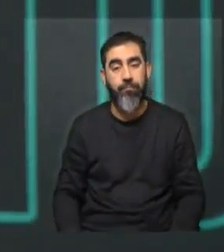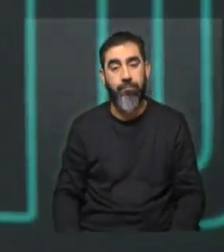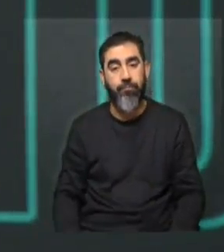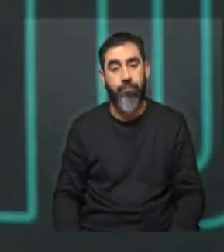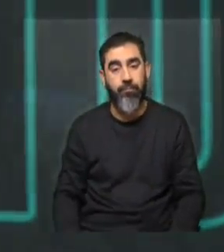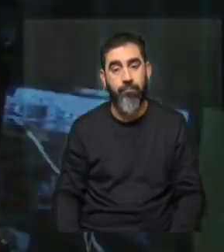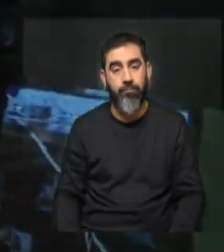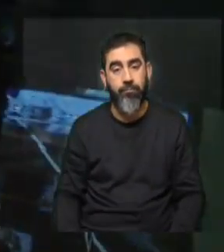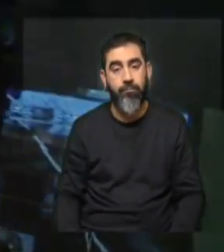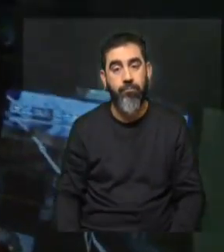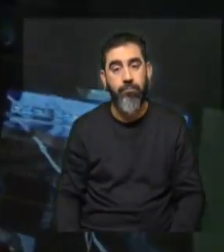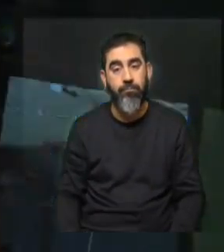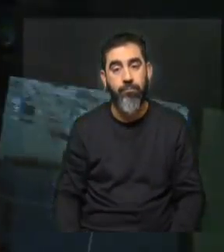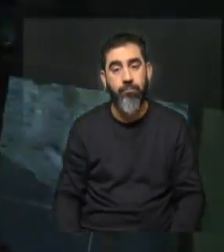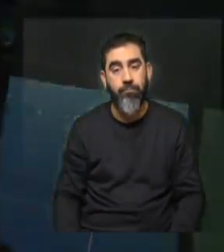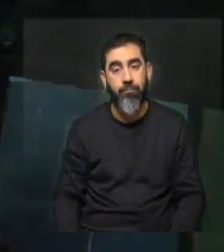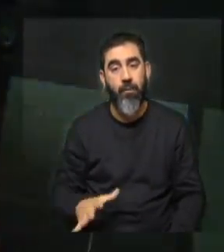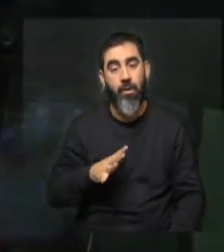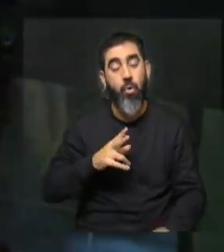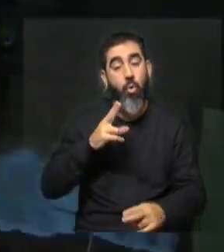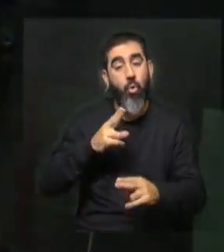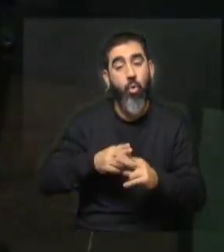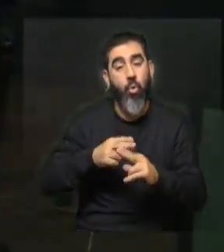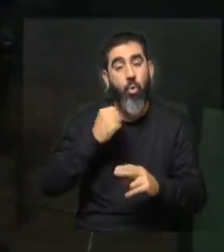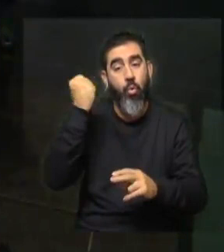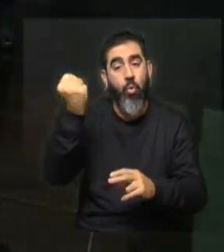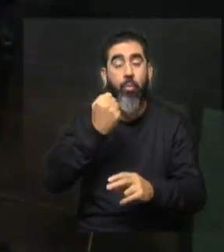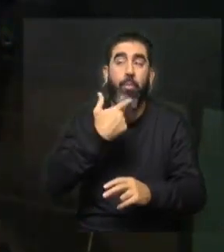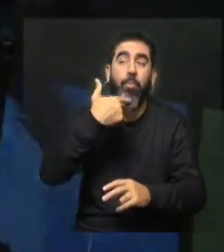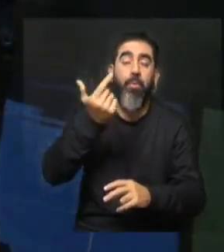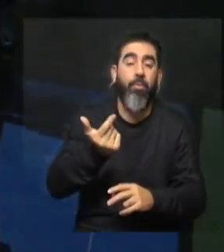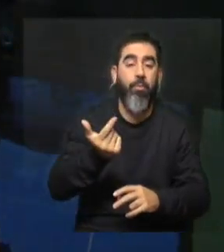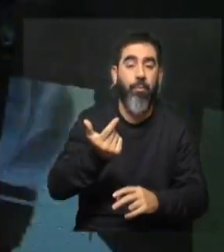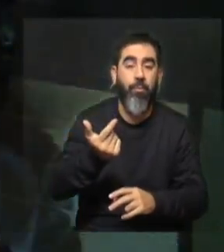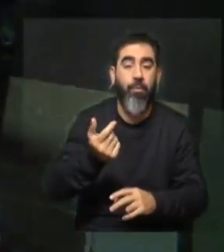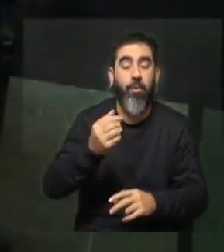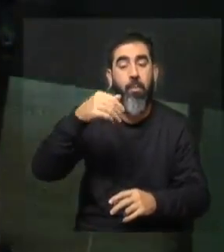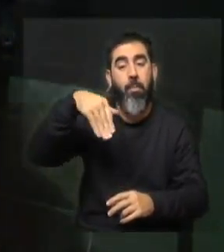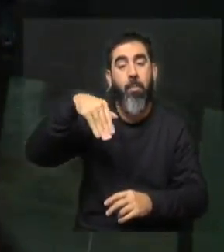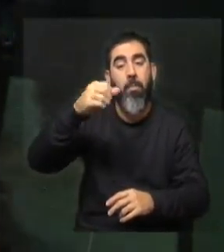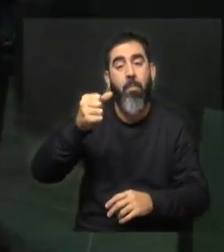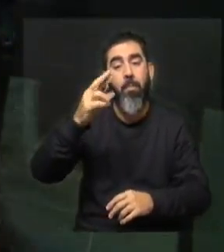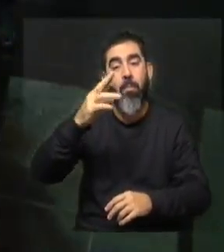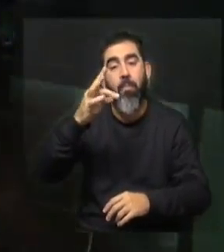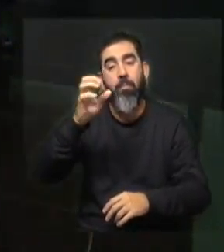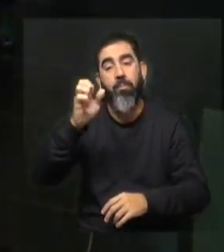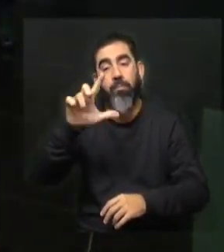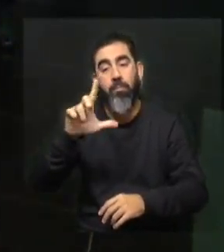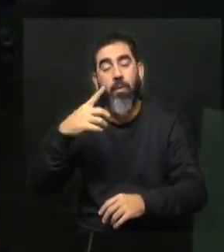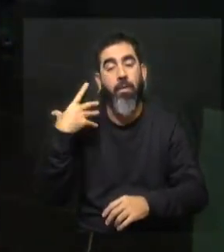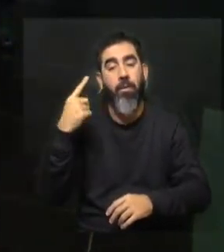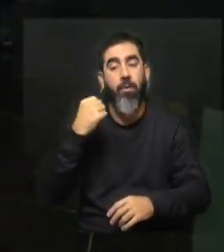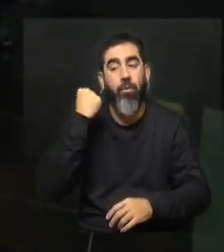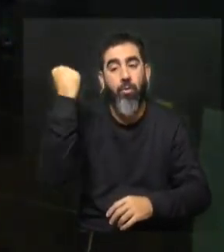llega hasta ahora obviamente y entre los nombres destacados por decir algunos de ellos a lucrecia martel posiblemente la directora de cine más importante